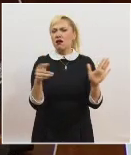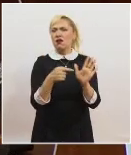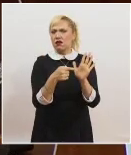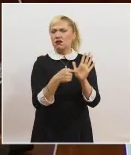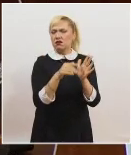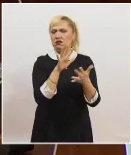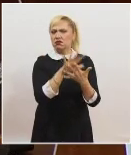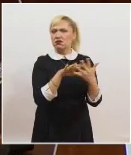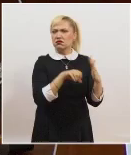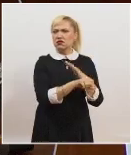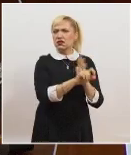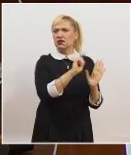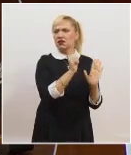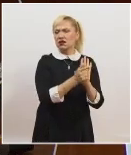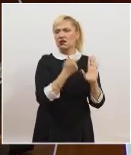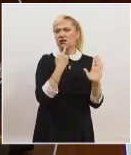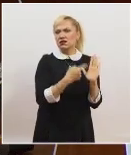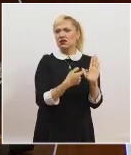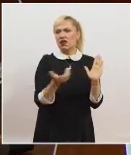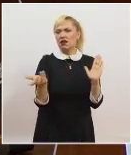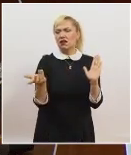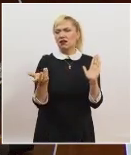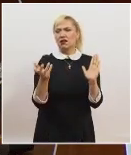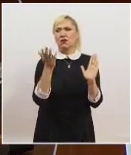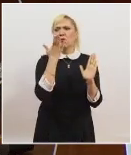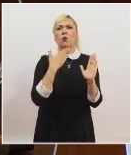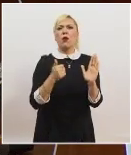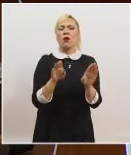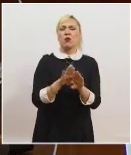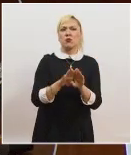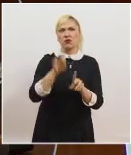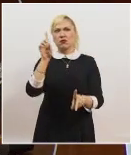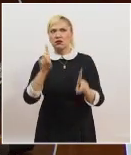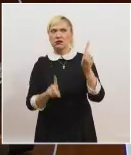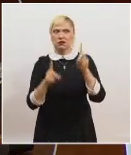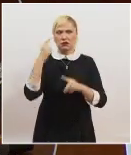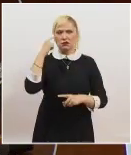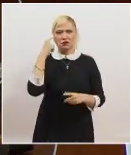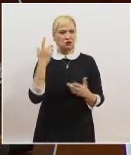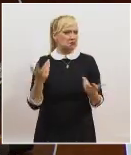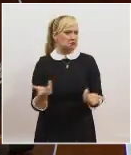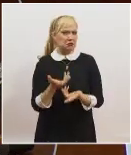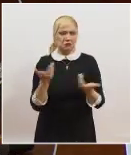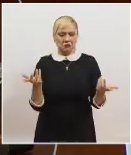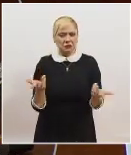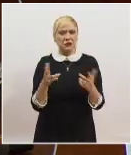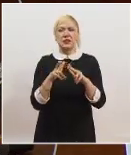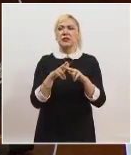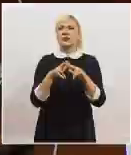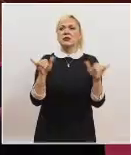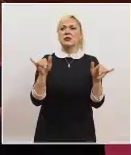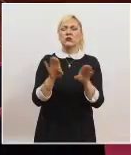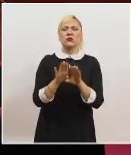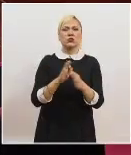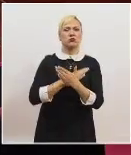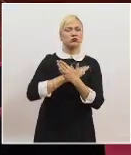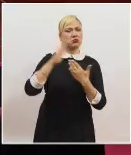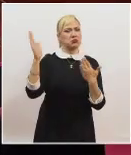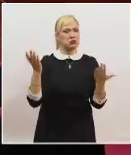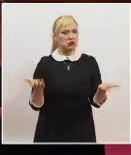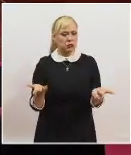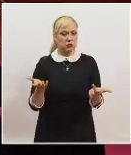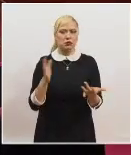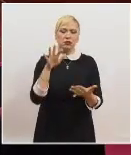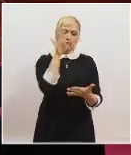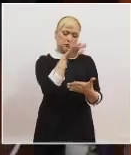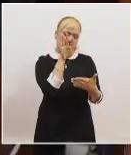penal, pues no generan inseguridad jurídica a sus destinatarios, ni tampoco son sobreinclusivos. De la lectura